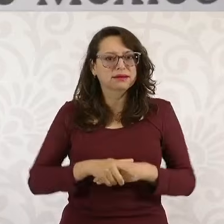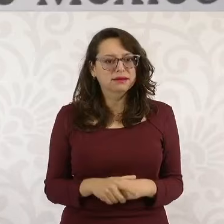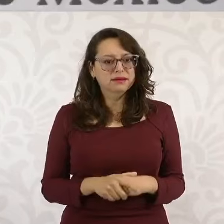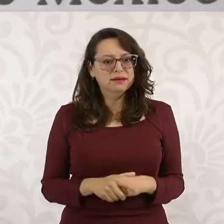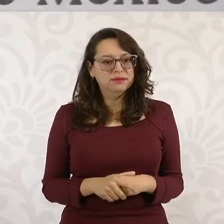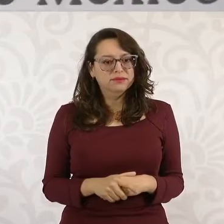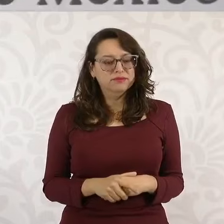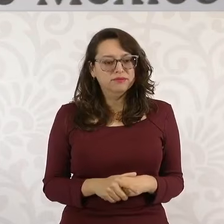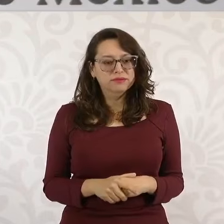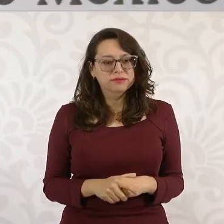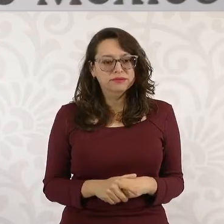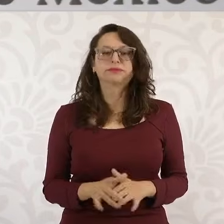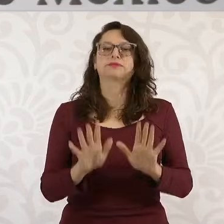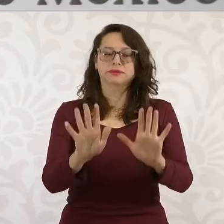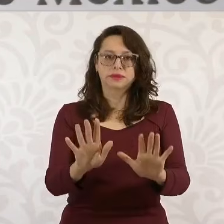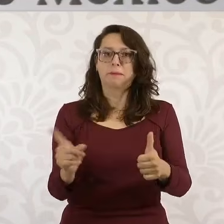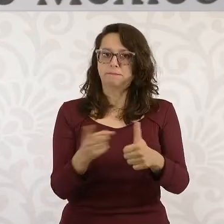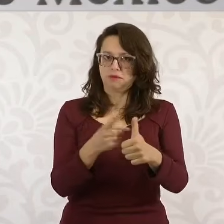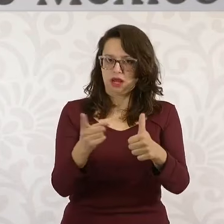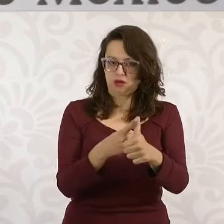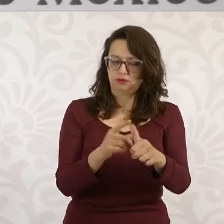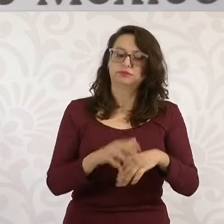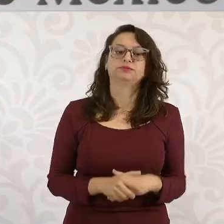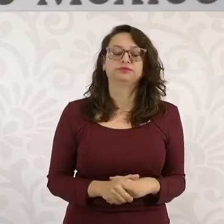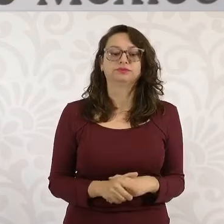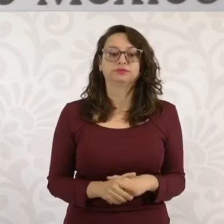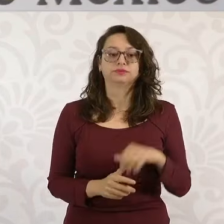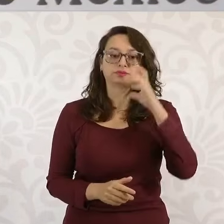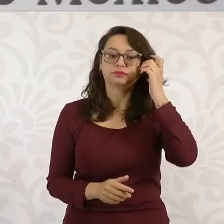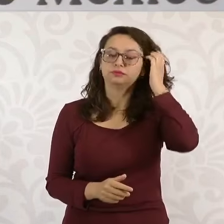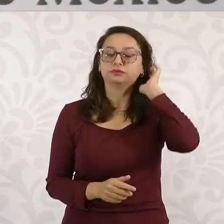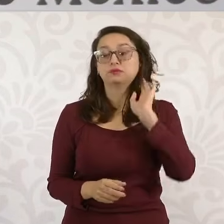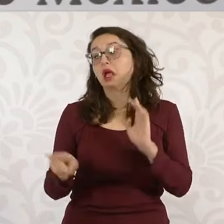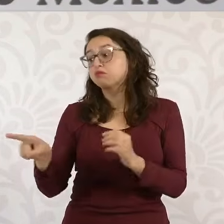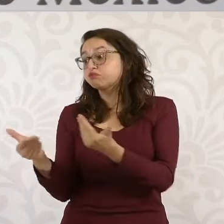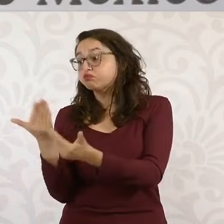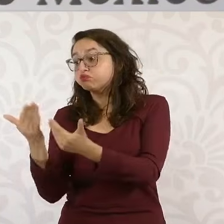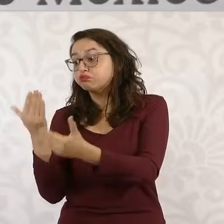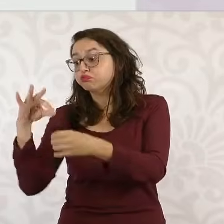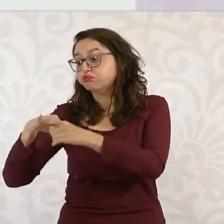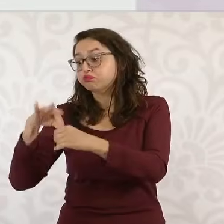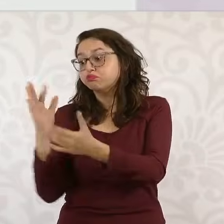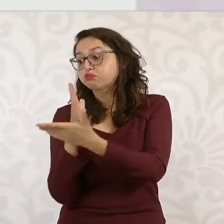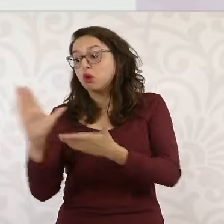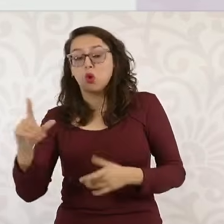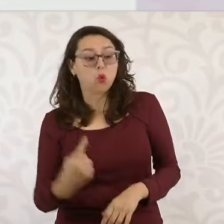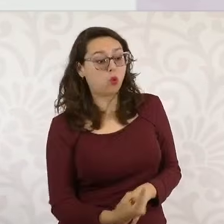Primero, ¿qué no tiene la reforma? No queremos un partido de Estado, no queremos un partido